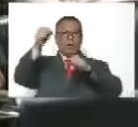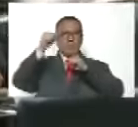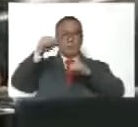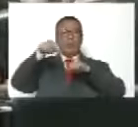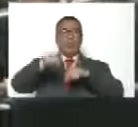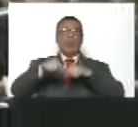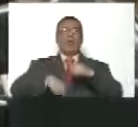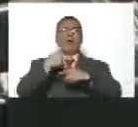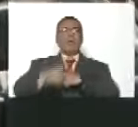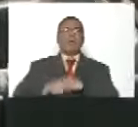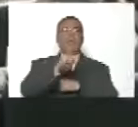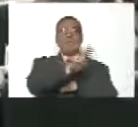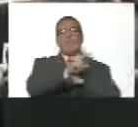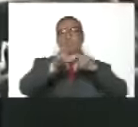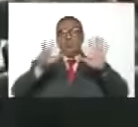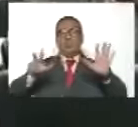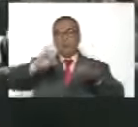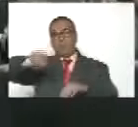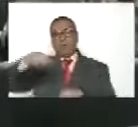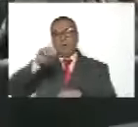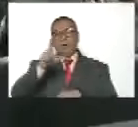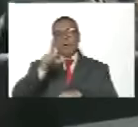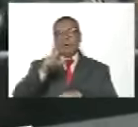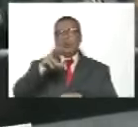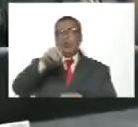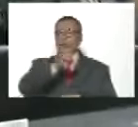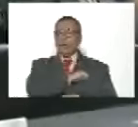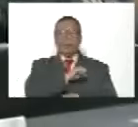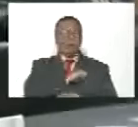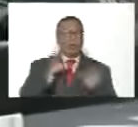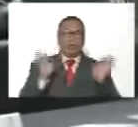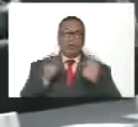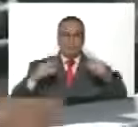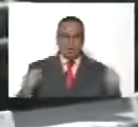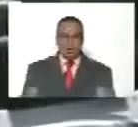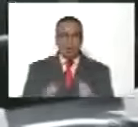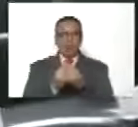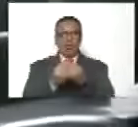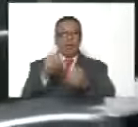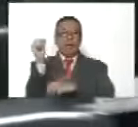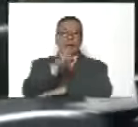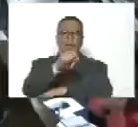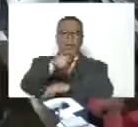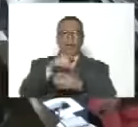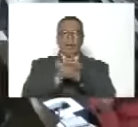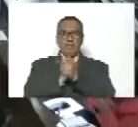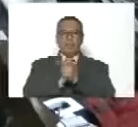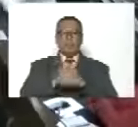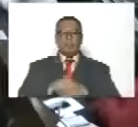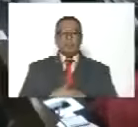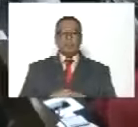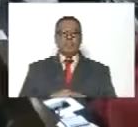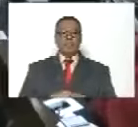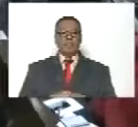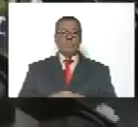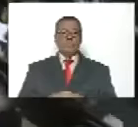victoria el próximo 28 de julio. No tenemos miedo, unidos venceremos, camarada.